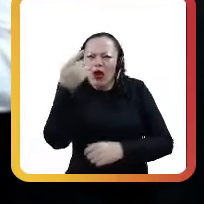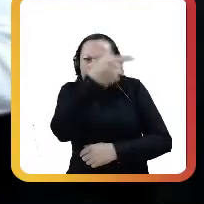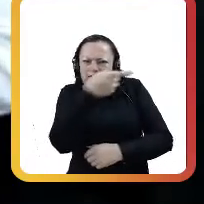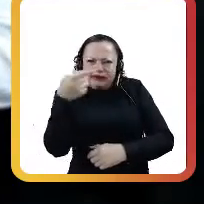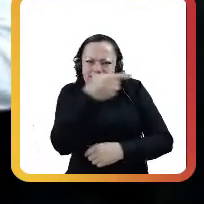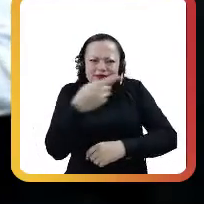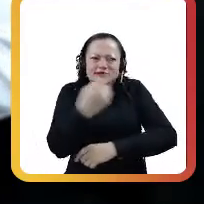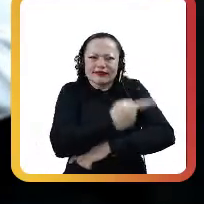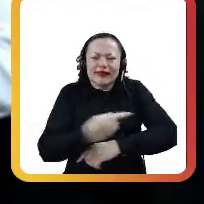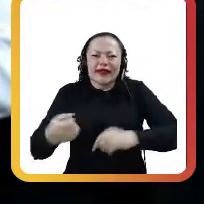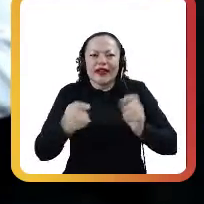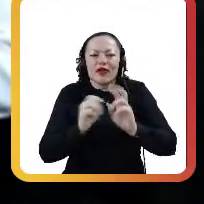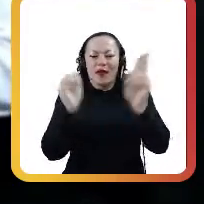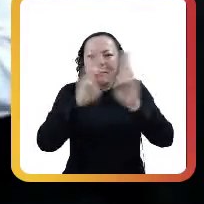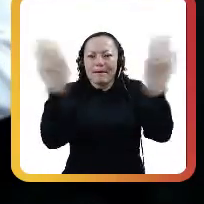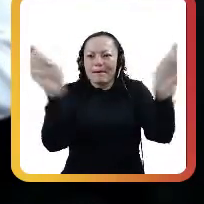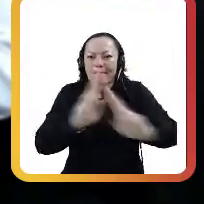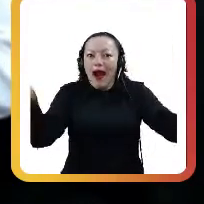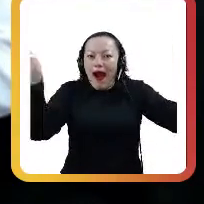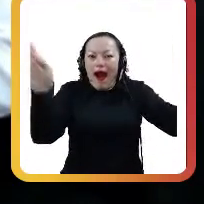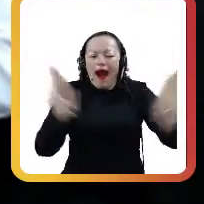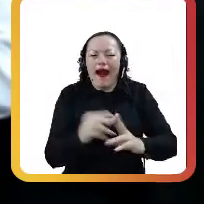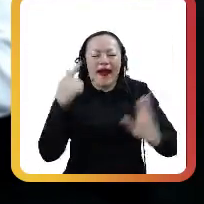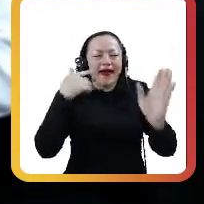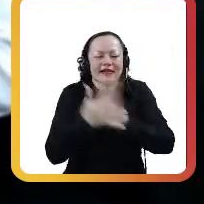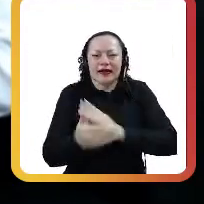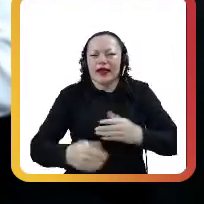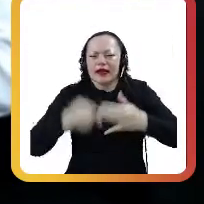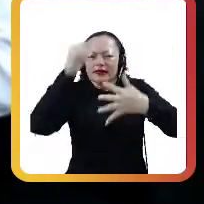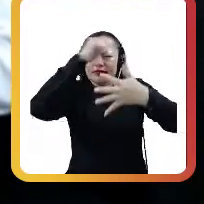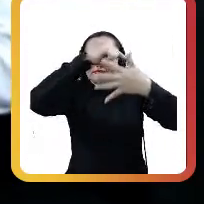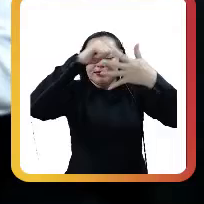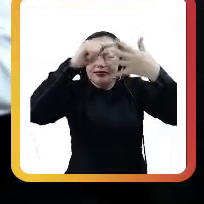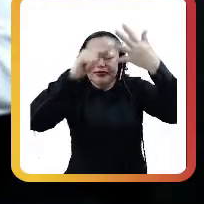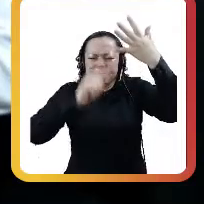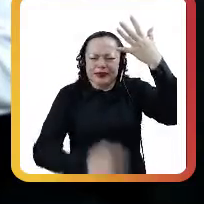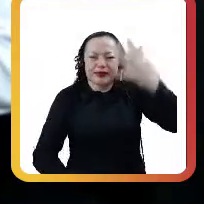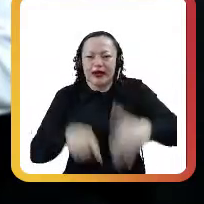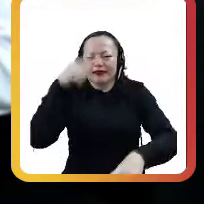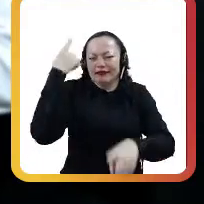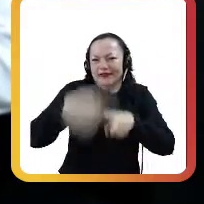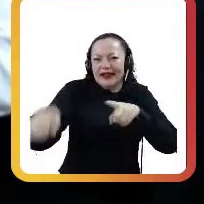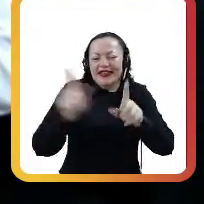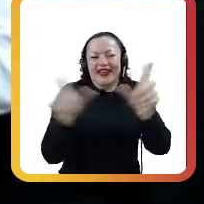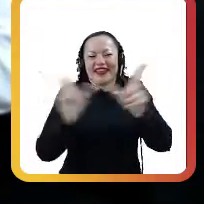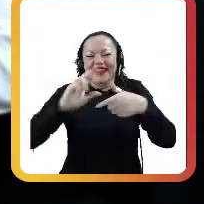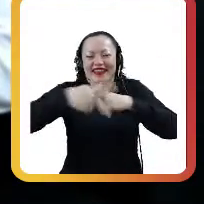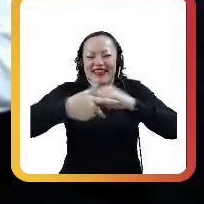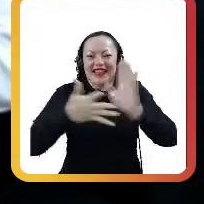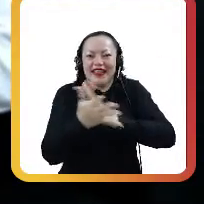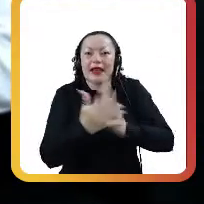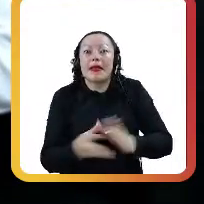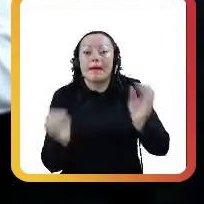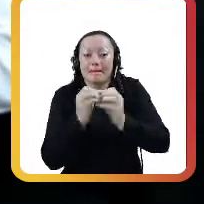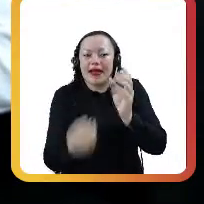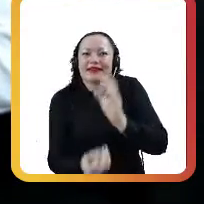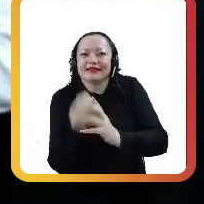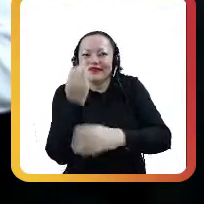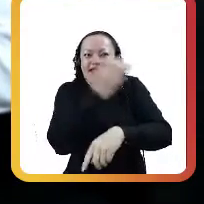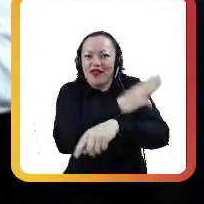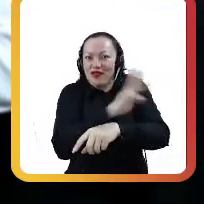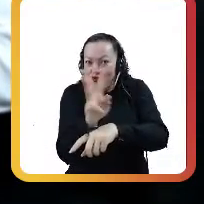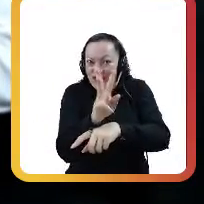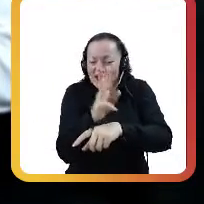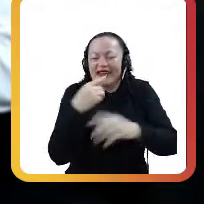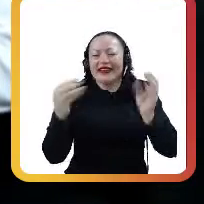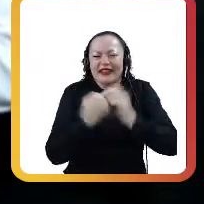Visión Dorada y de una y le vamos a aparecer con todo lo concerniente a esta a este canal. En nuestra página web también, a través de